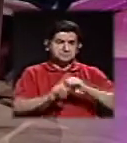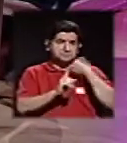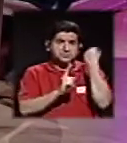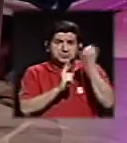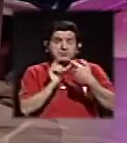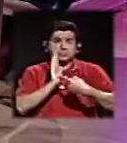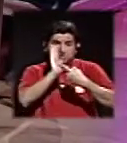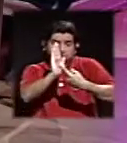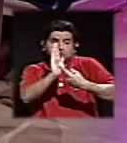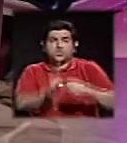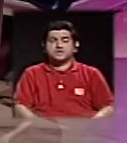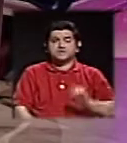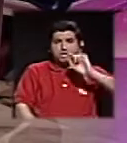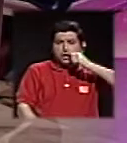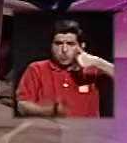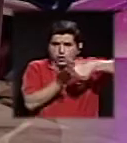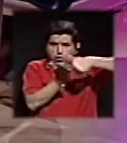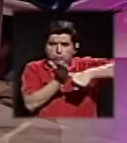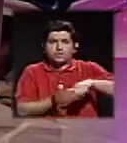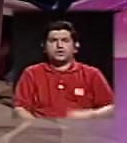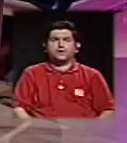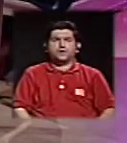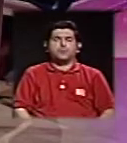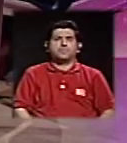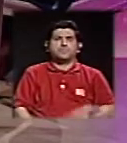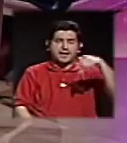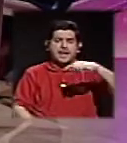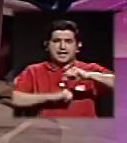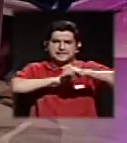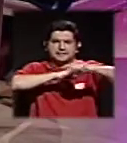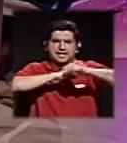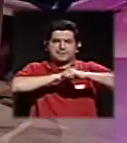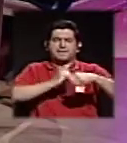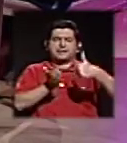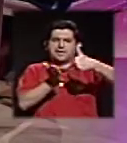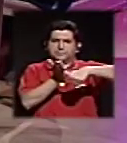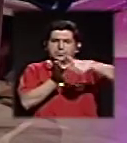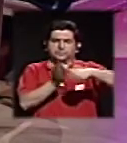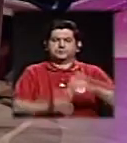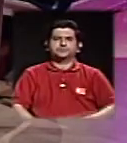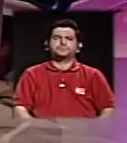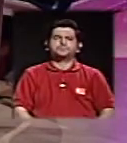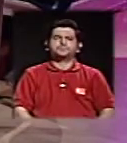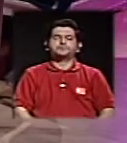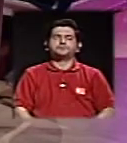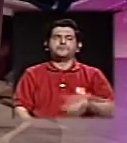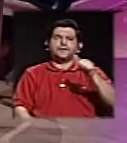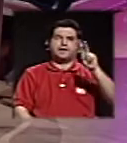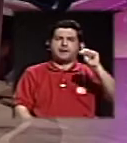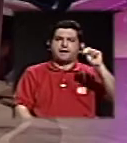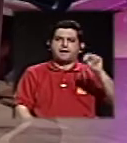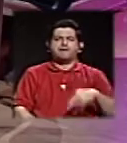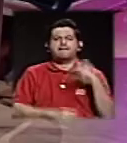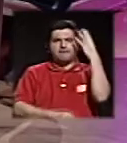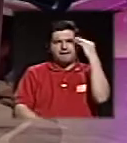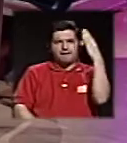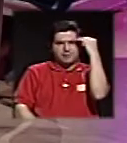que presenta el código electoral para la realización de la presente campaña electoral a partir de la